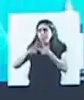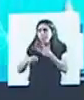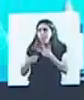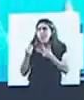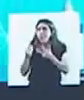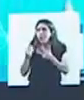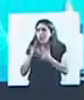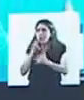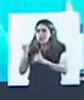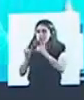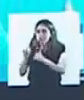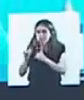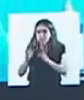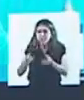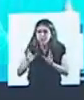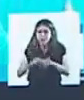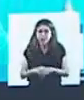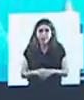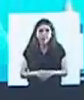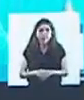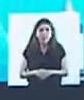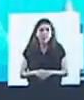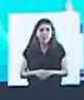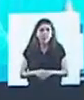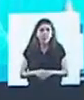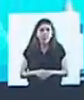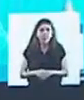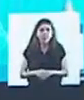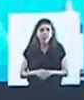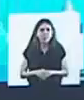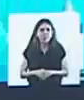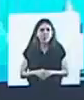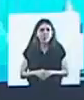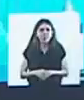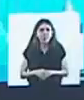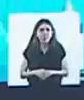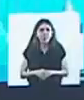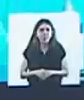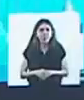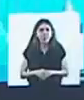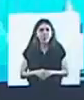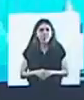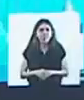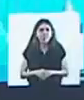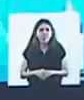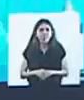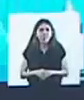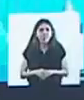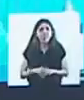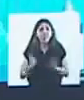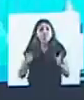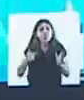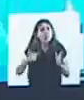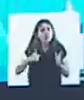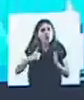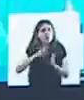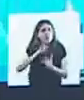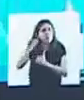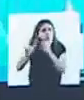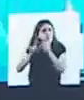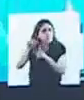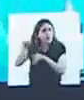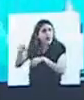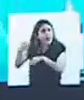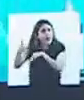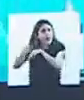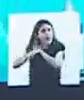cerrar todo. Ahora bien, el gobernador Juan Schiaretti, que está bien, tuvo una... lo operaron, estuvo mal de otro problema que no tenía